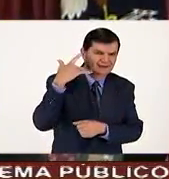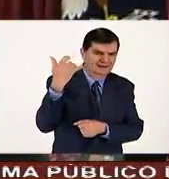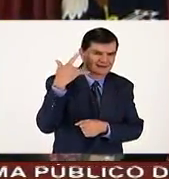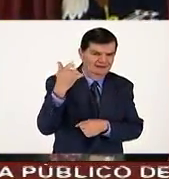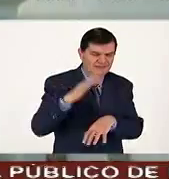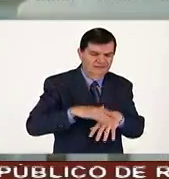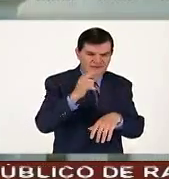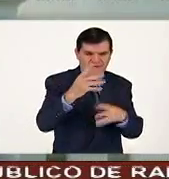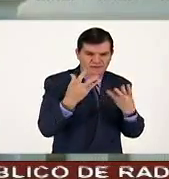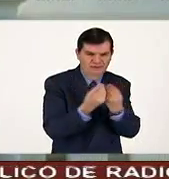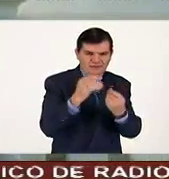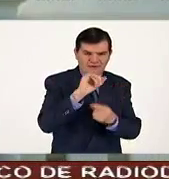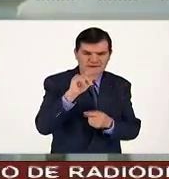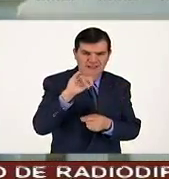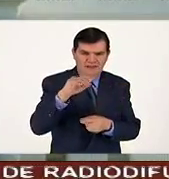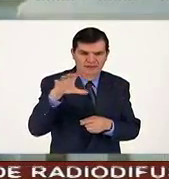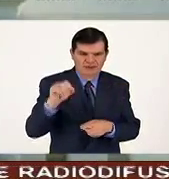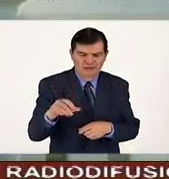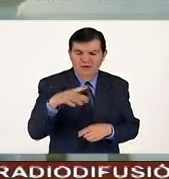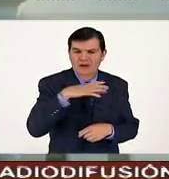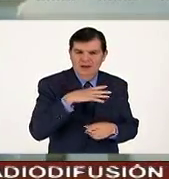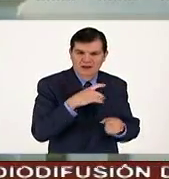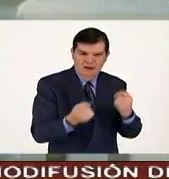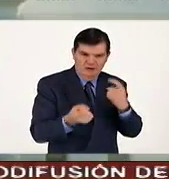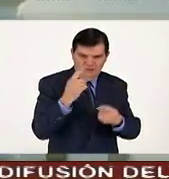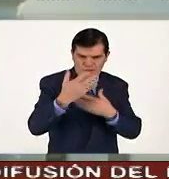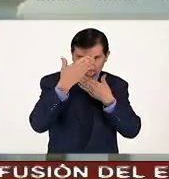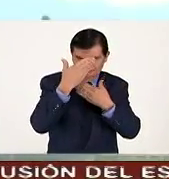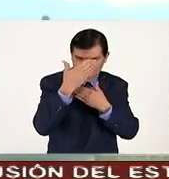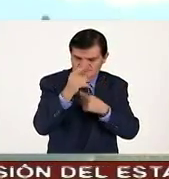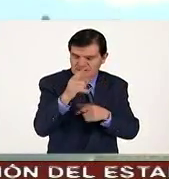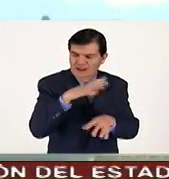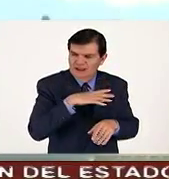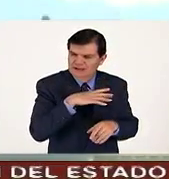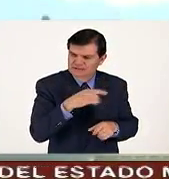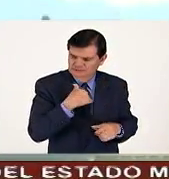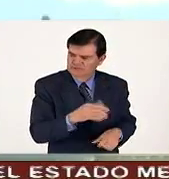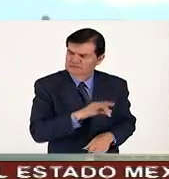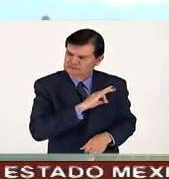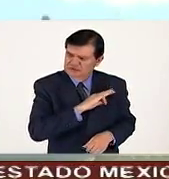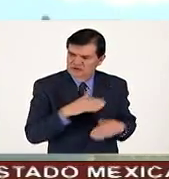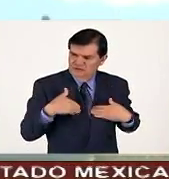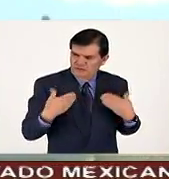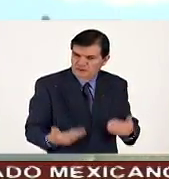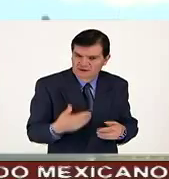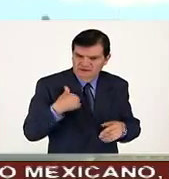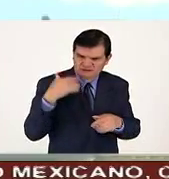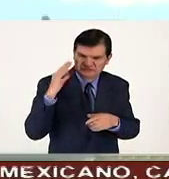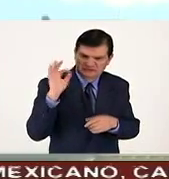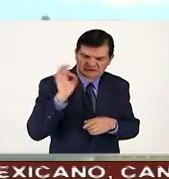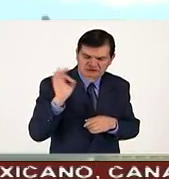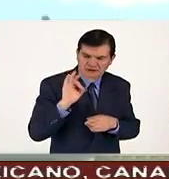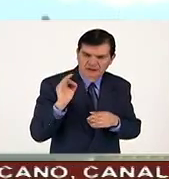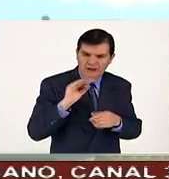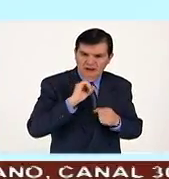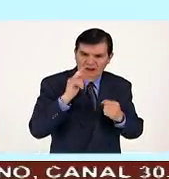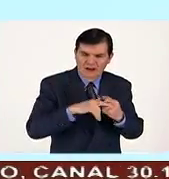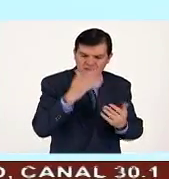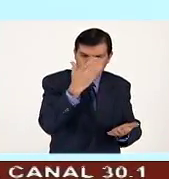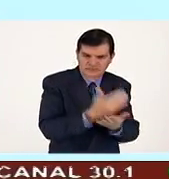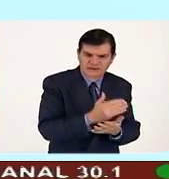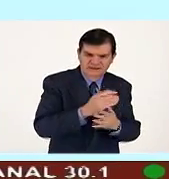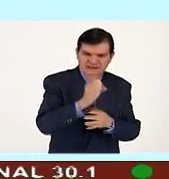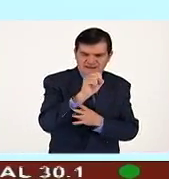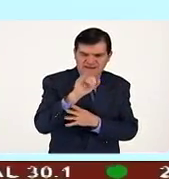el Estado Islámico y otros grupos terroristas. Se mostró esperanzado ante la posibilidad de que un alto al fuego en